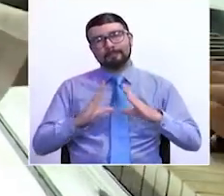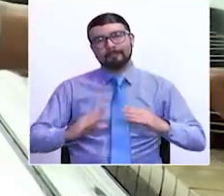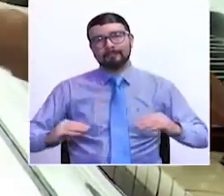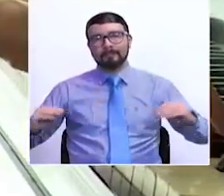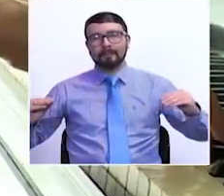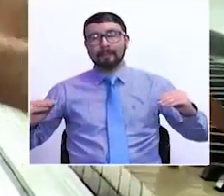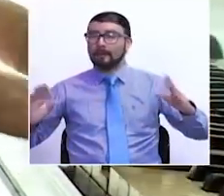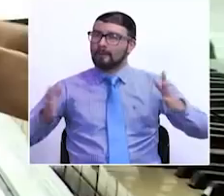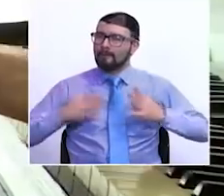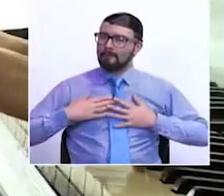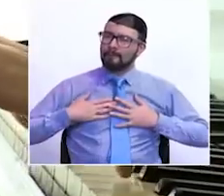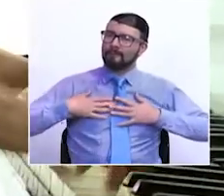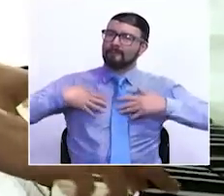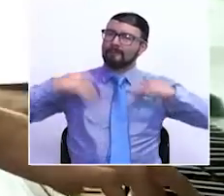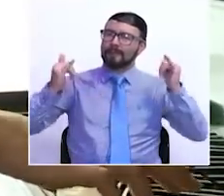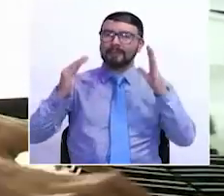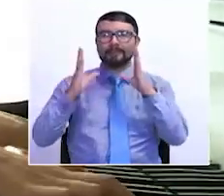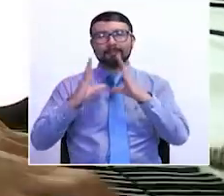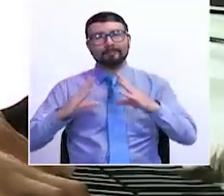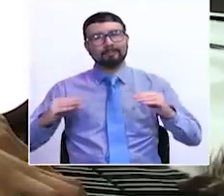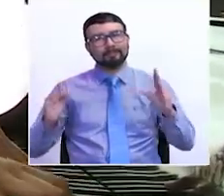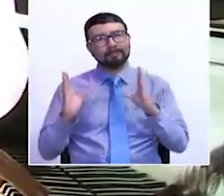Feliz Navidad.